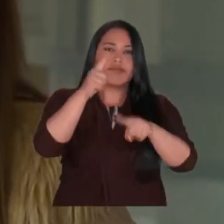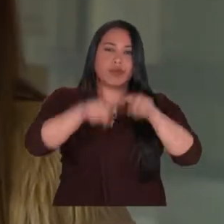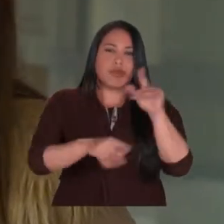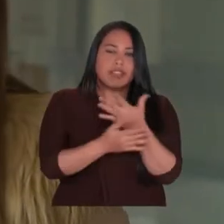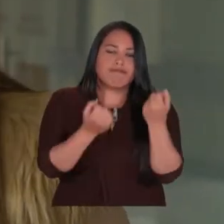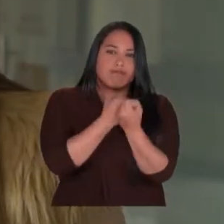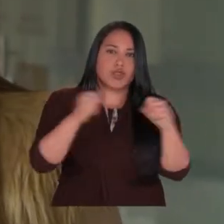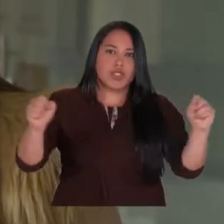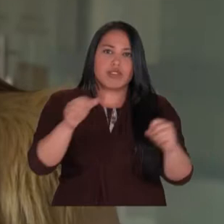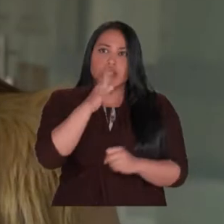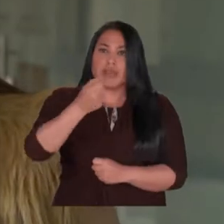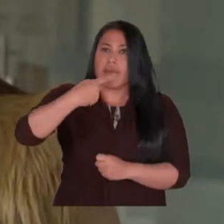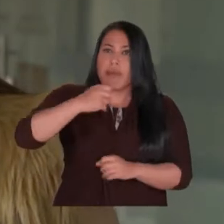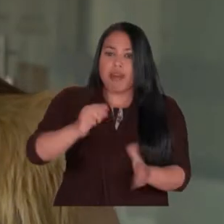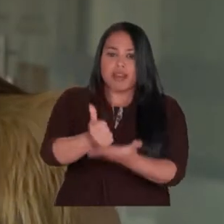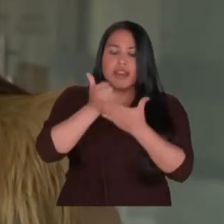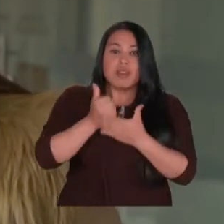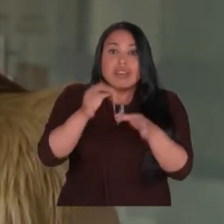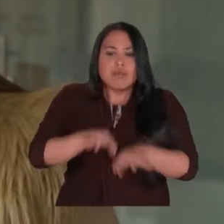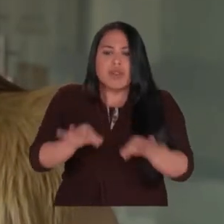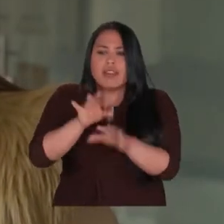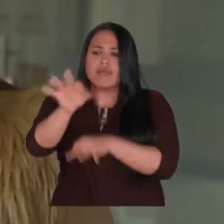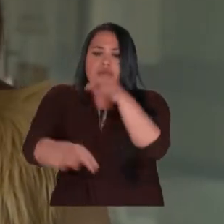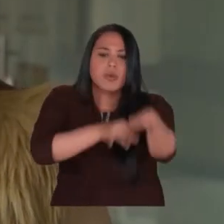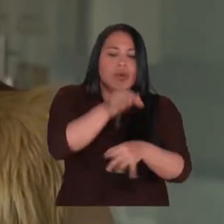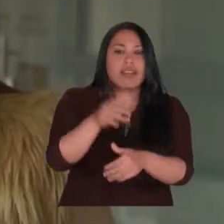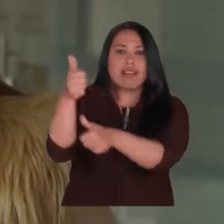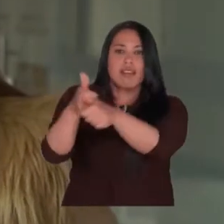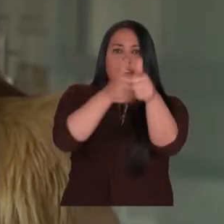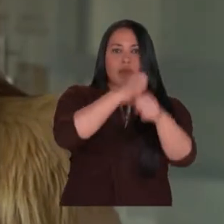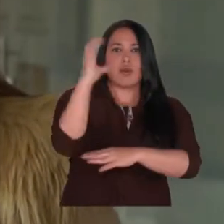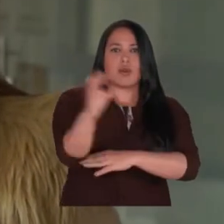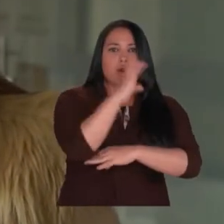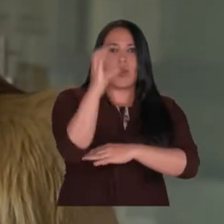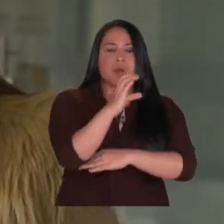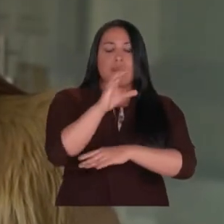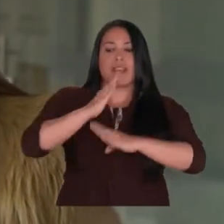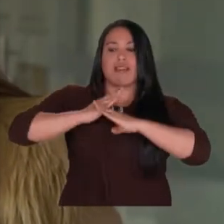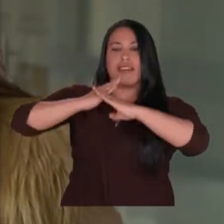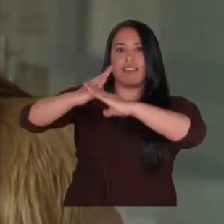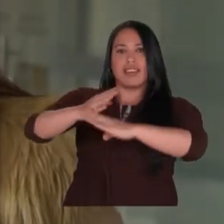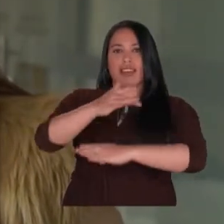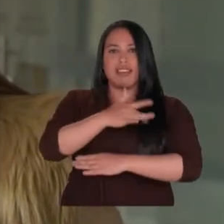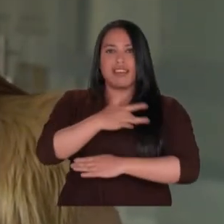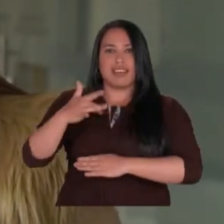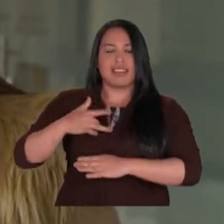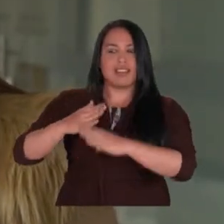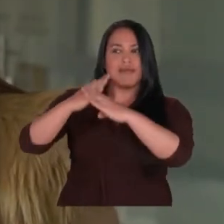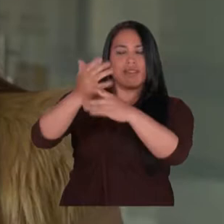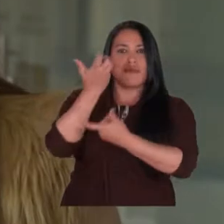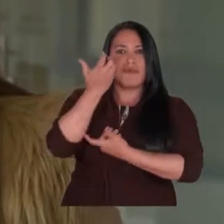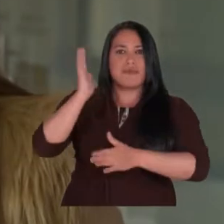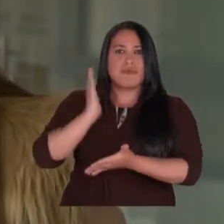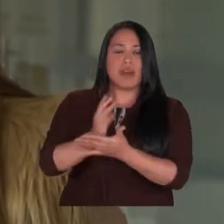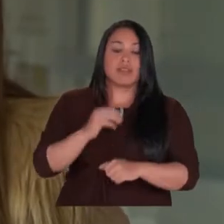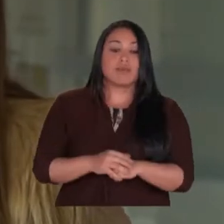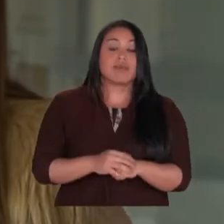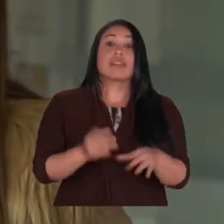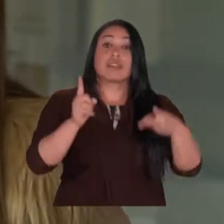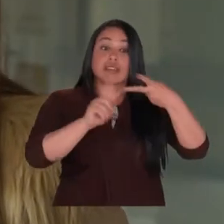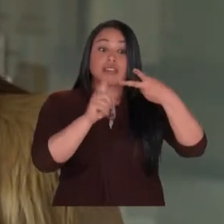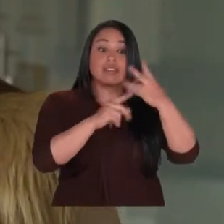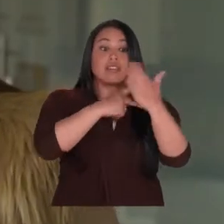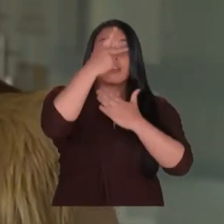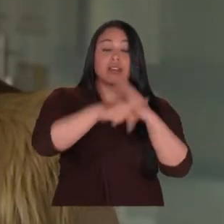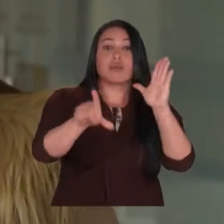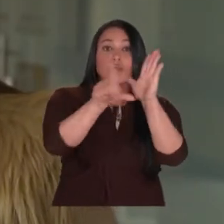tienen cura. Y con este proyecto lo que buscamos es proteger a cada uno de los colombianos frente a este tipo de enfermedades. Segundo, lo que buscamos es